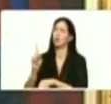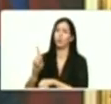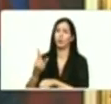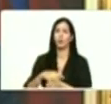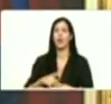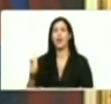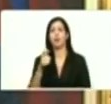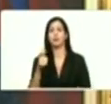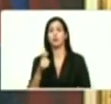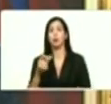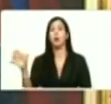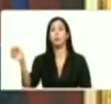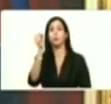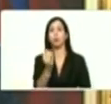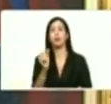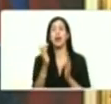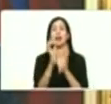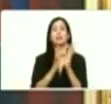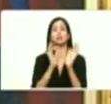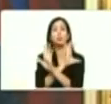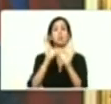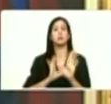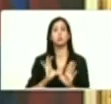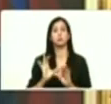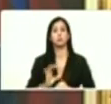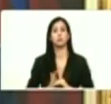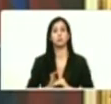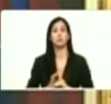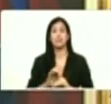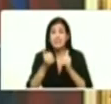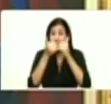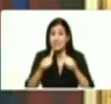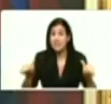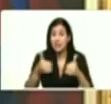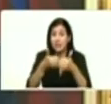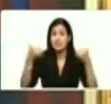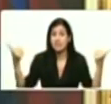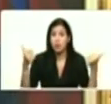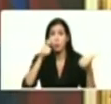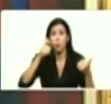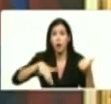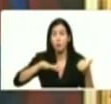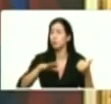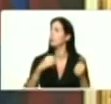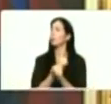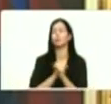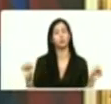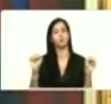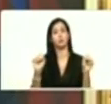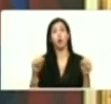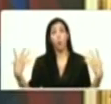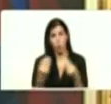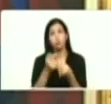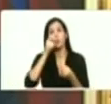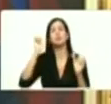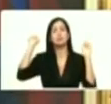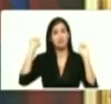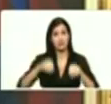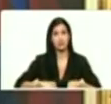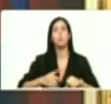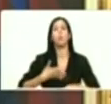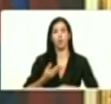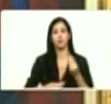y sin el pueblo será imposible es con el pueblo con el pueblo todo y el pueblo tiene